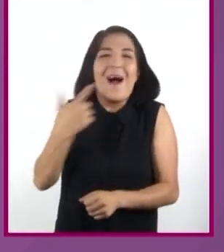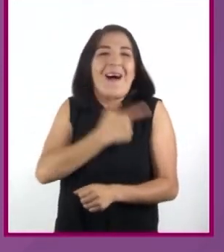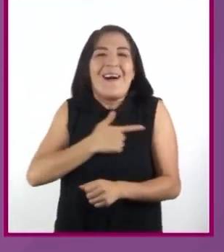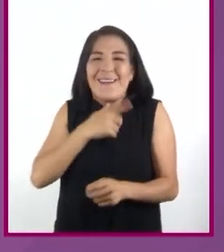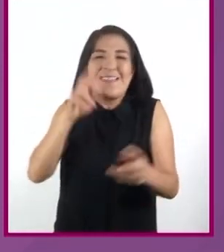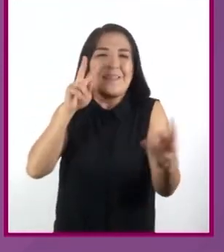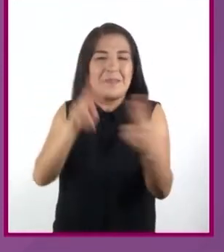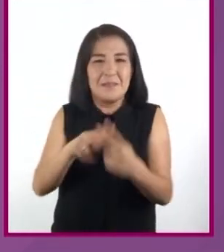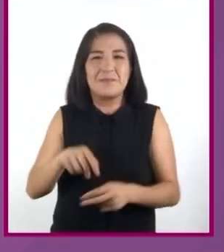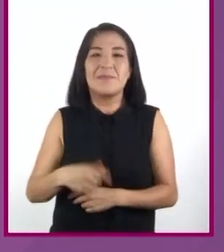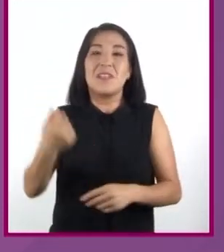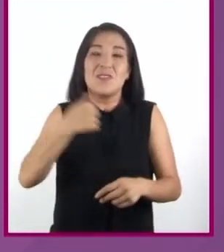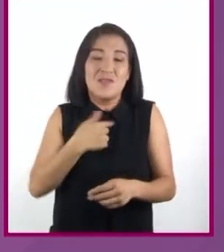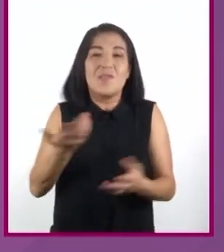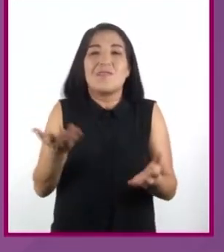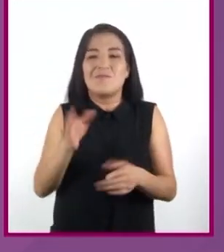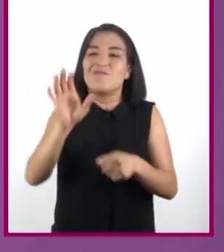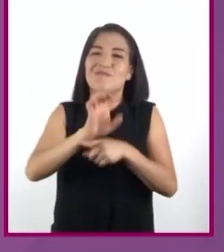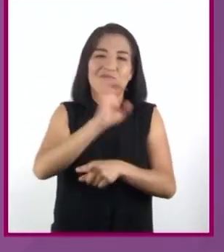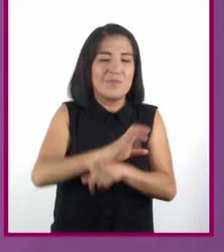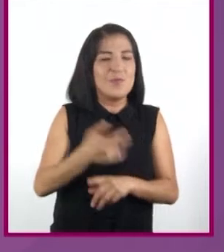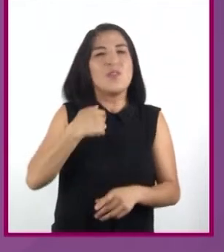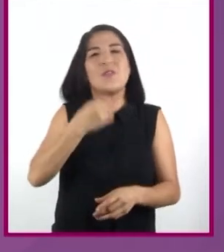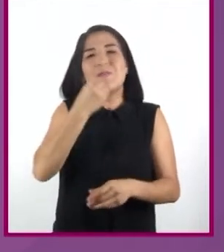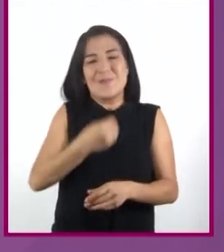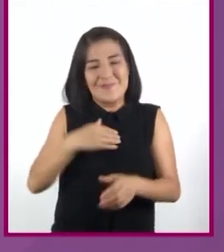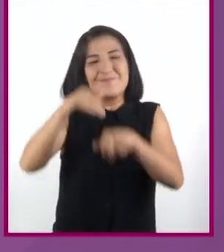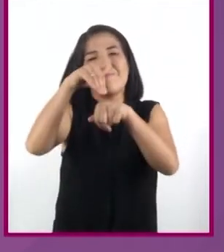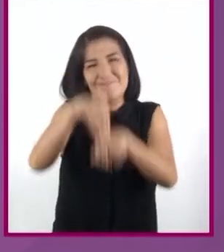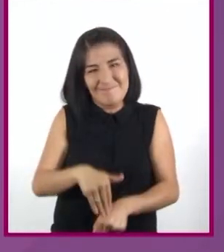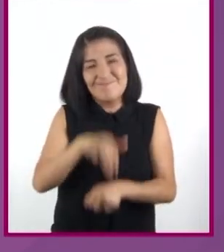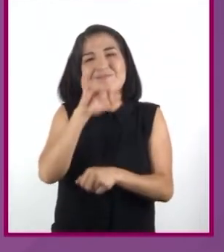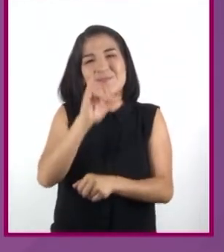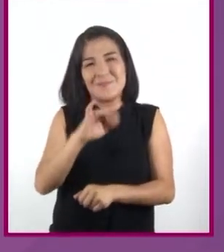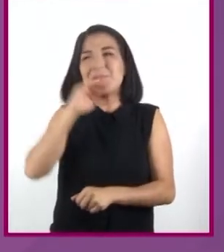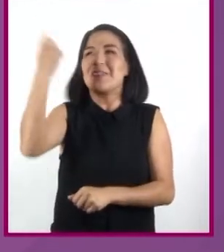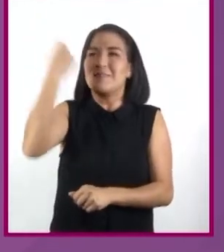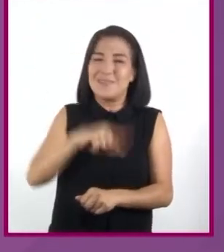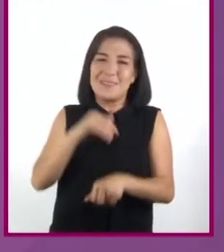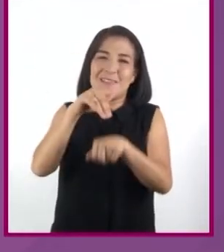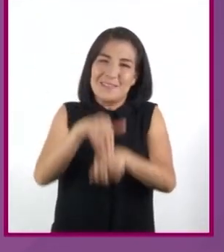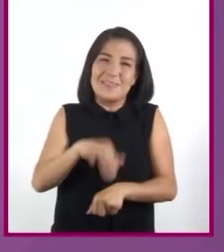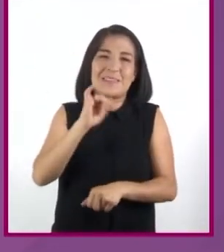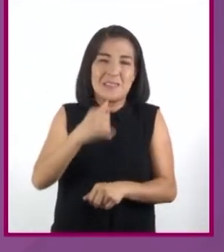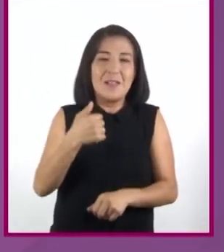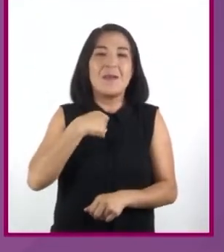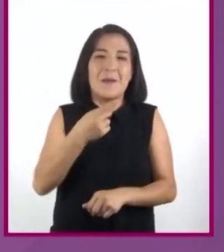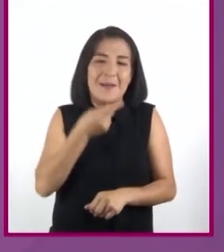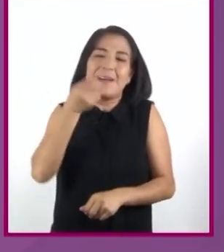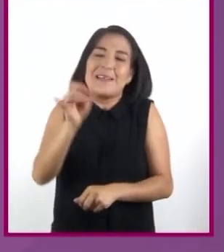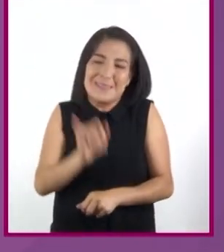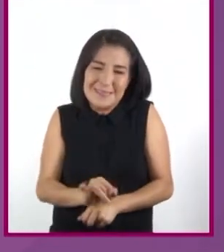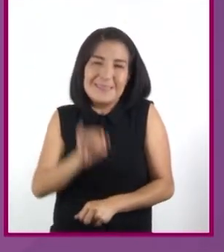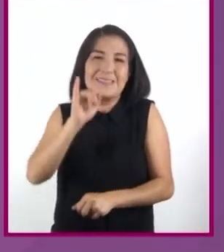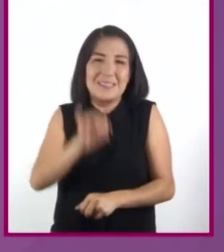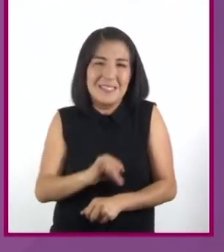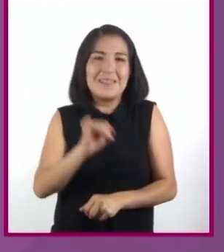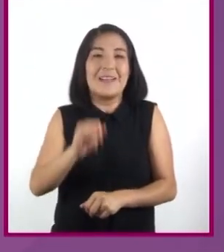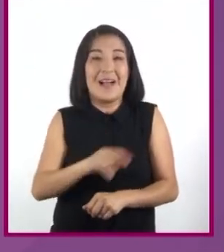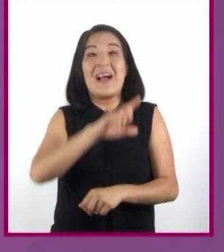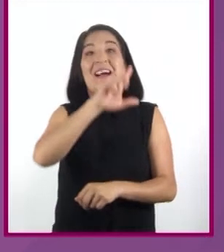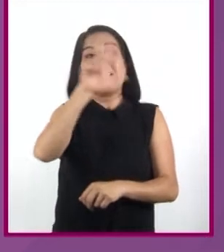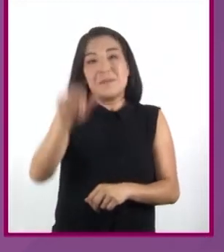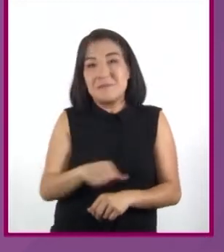Entonces no pude hacer otra cosa sino decirle que así lo haría, y de tanto decírselo, se lo seguí diciendo aún